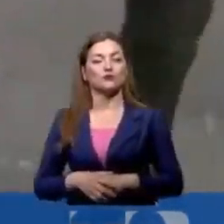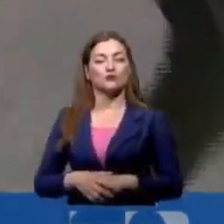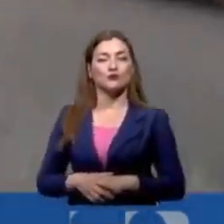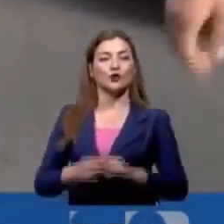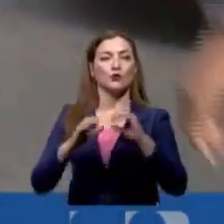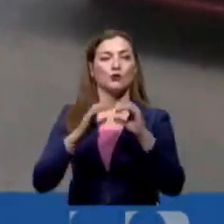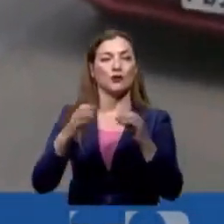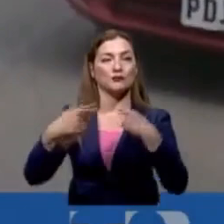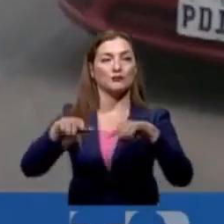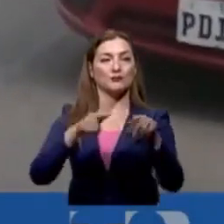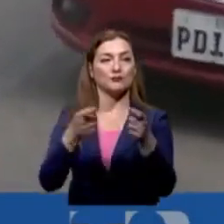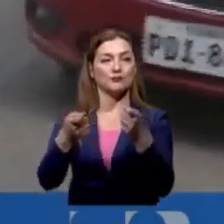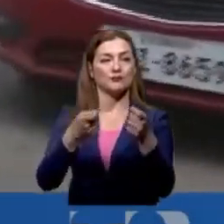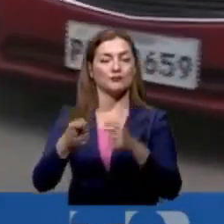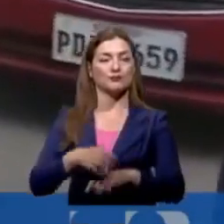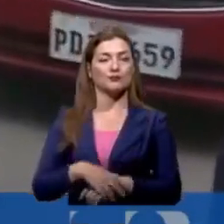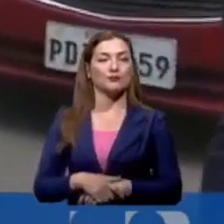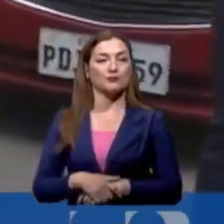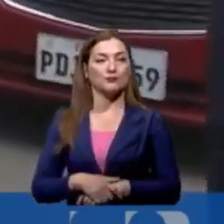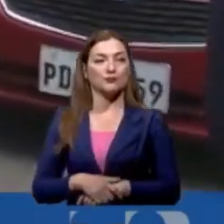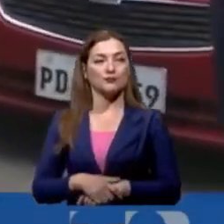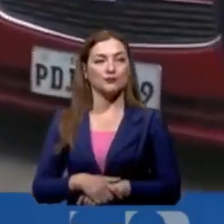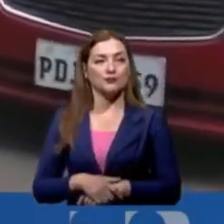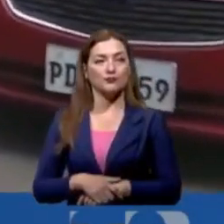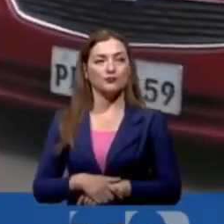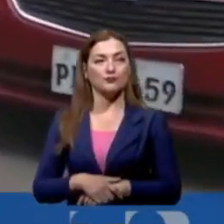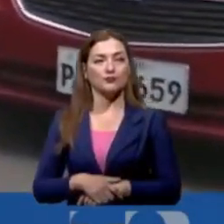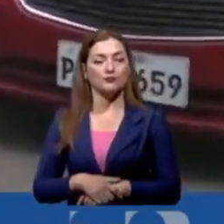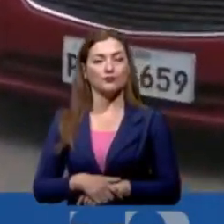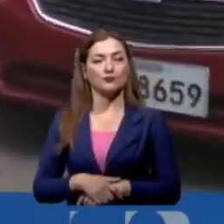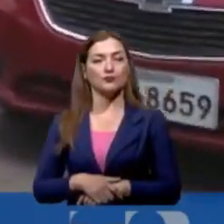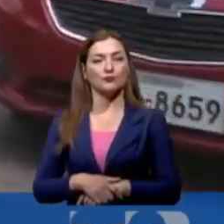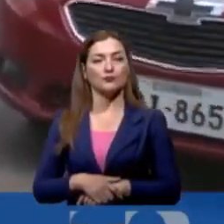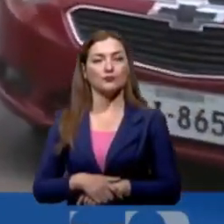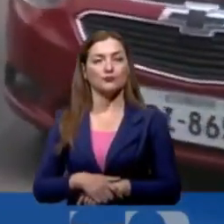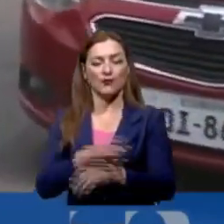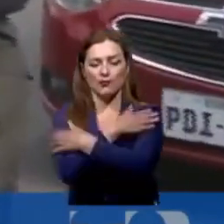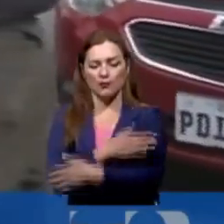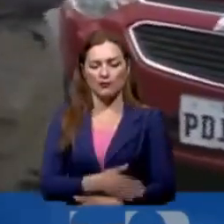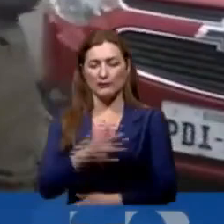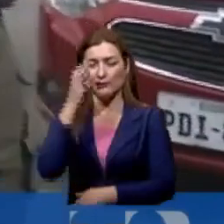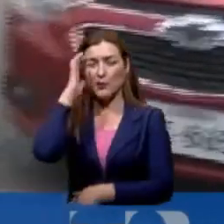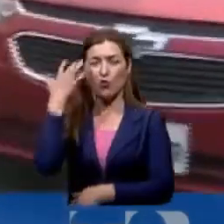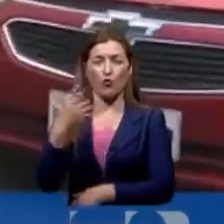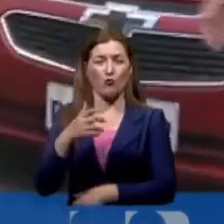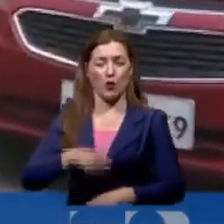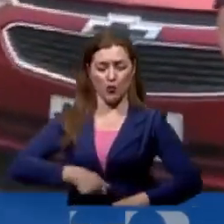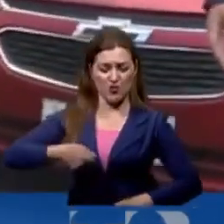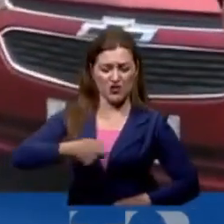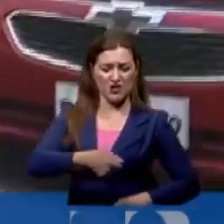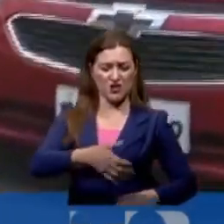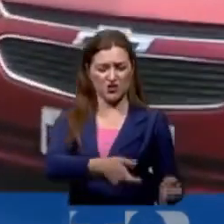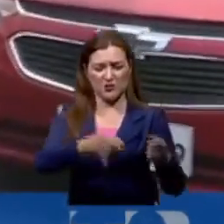de acá, el Manuela Sáenz. Mayor, para que nos comente qué preocupante es lo que ustedes decomisan a diario, ¿no? Cualquier cantidad de